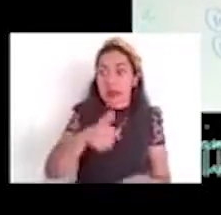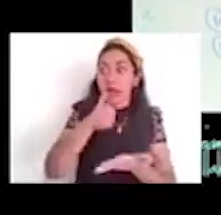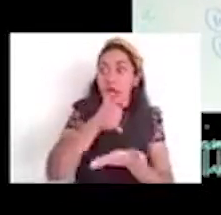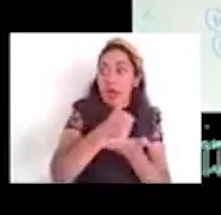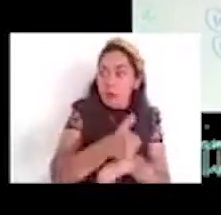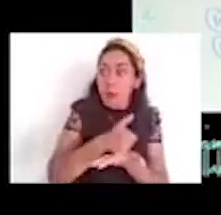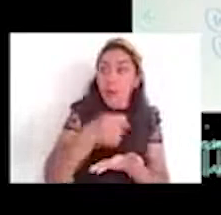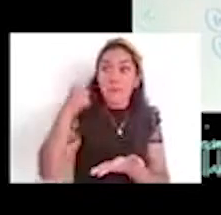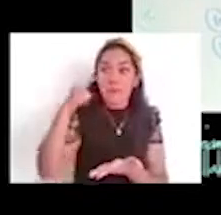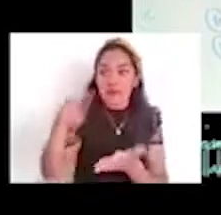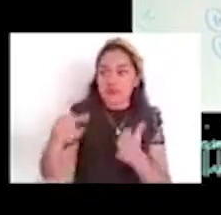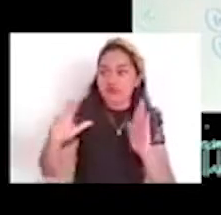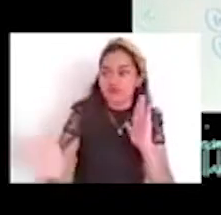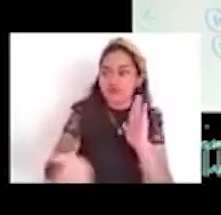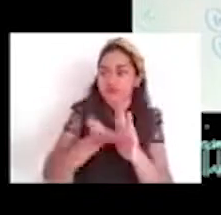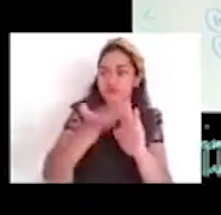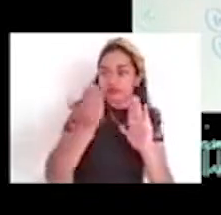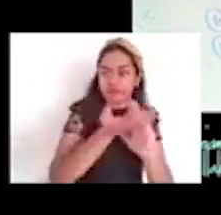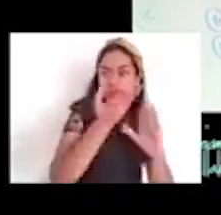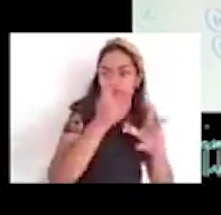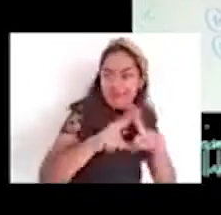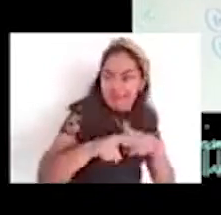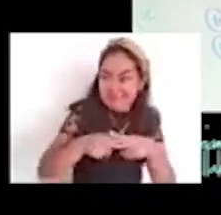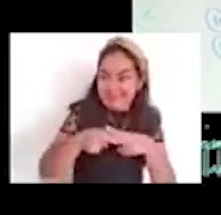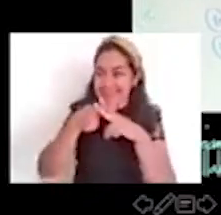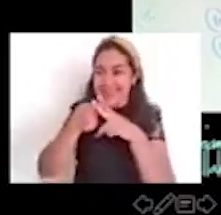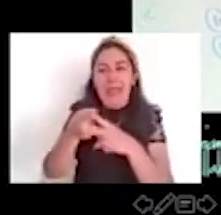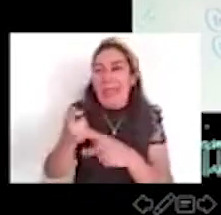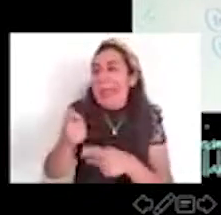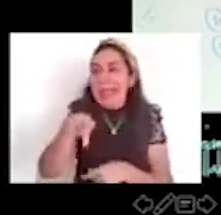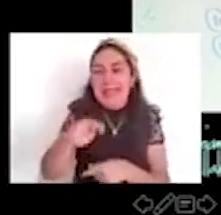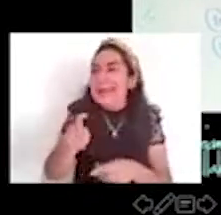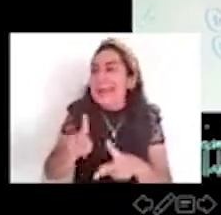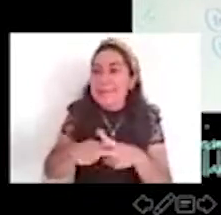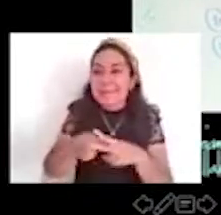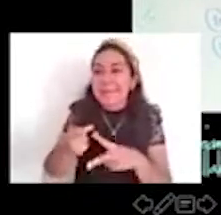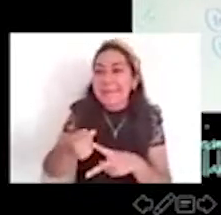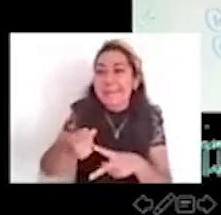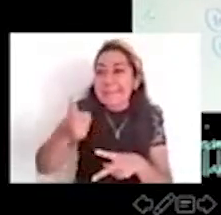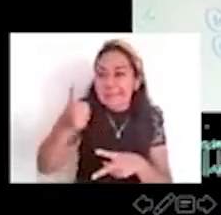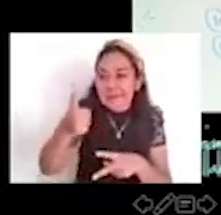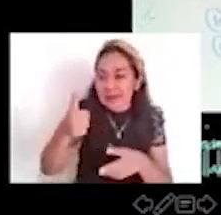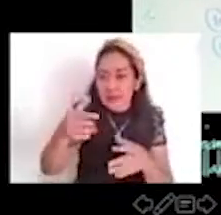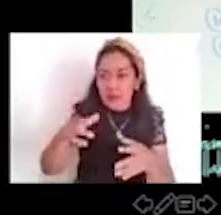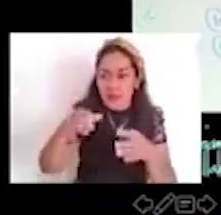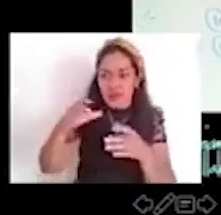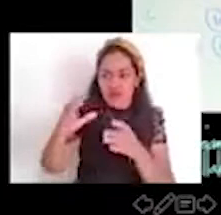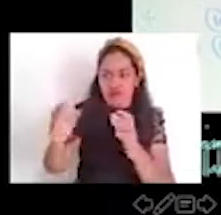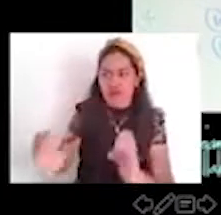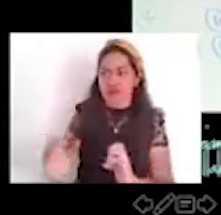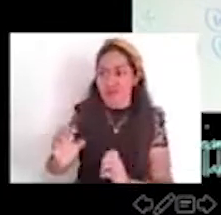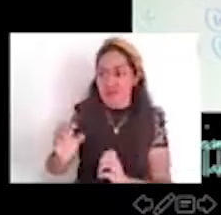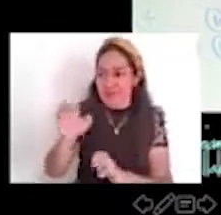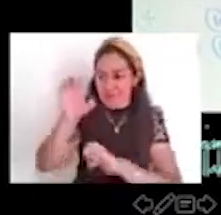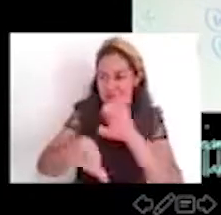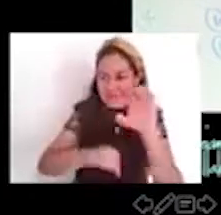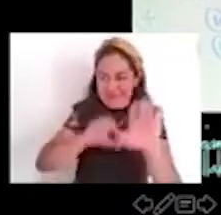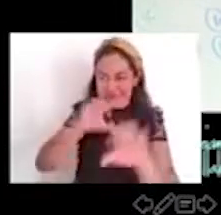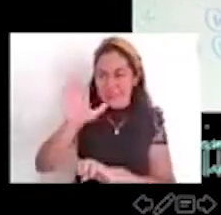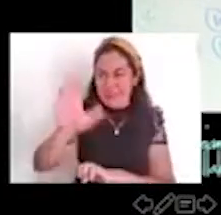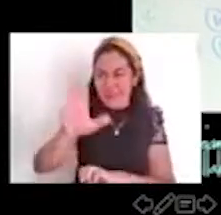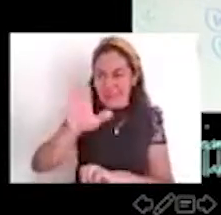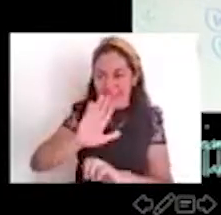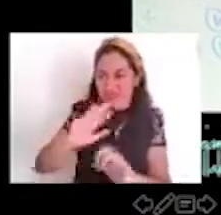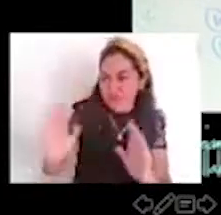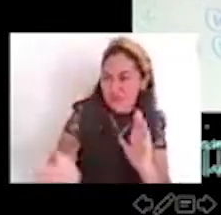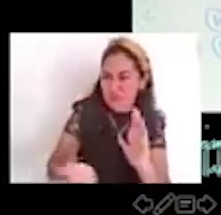los primeros calquetzanime asociados a la gran empresa constructora, a la gran empresa de construcción, al gran momento